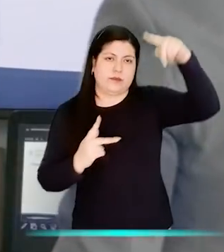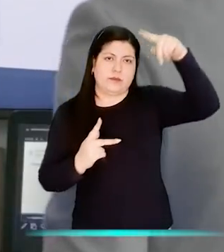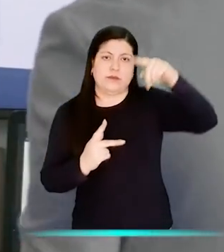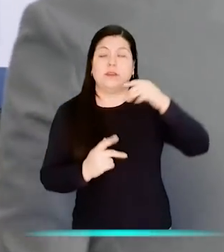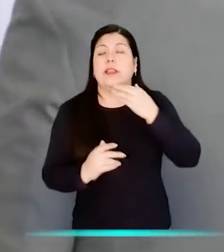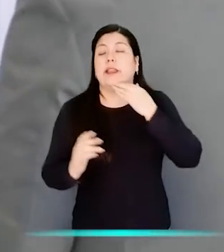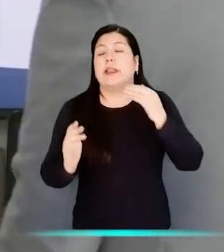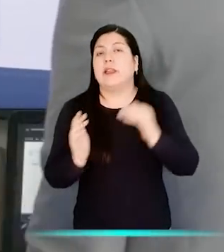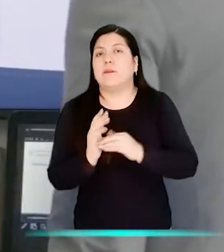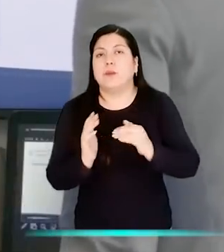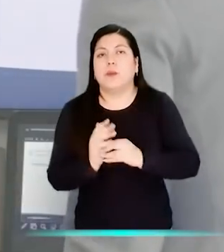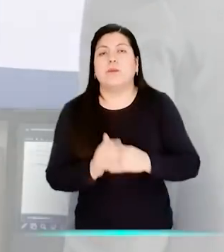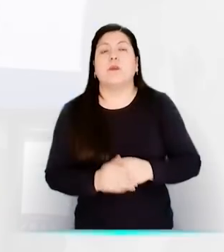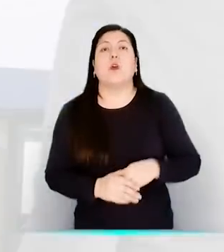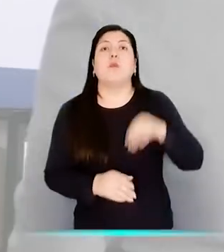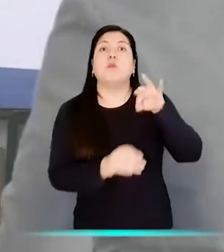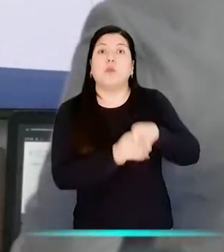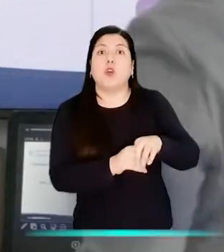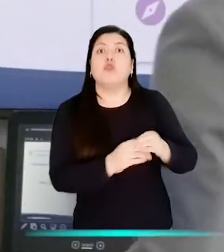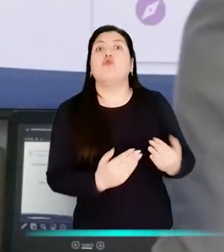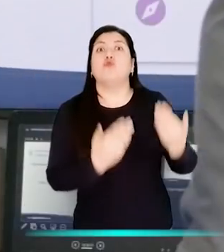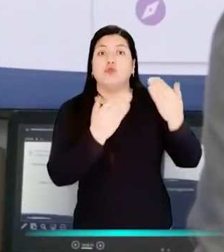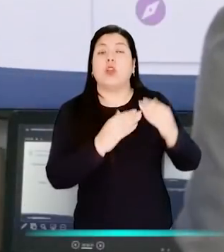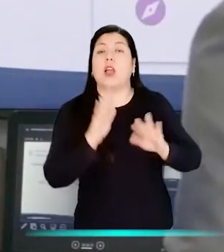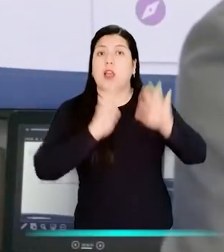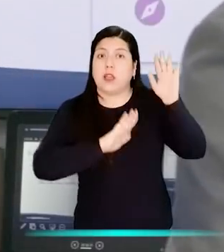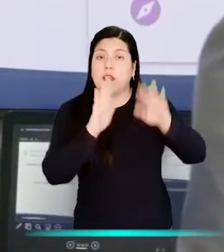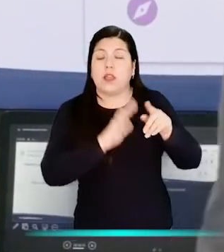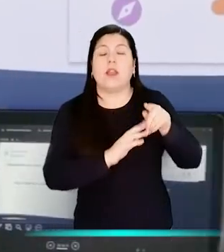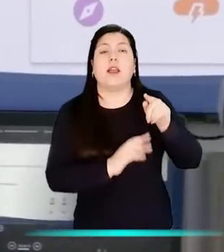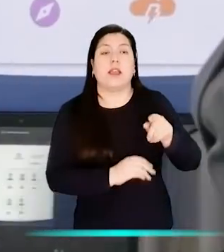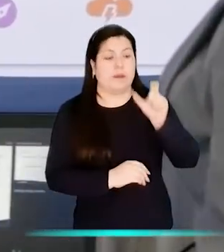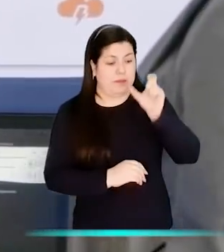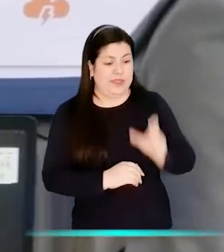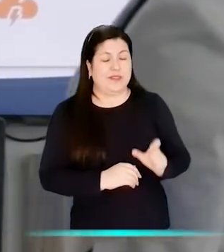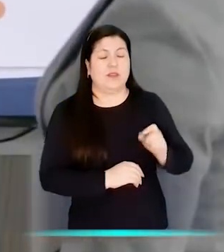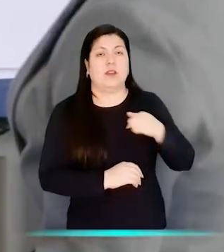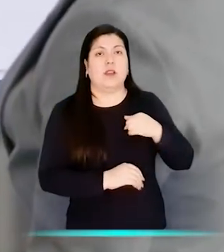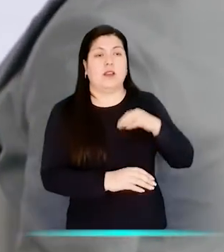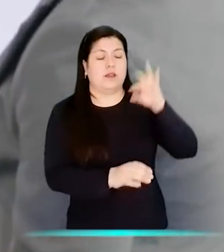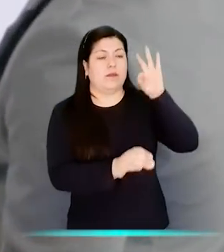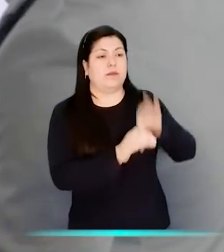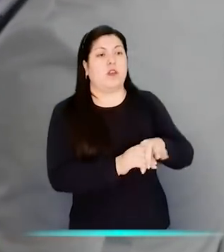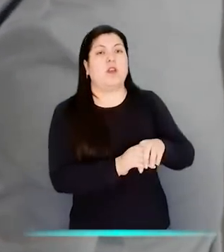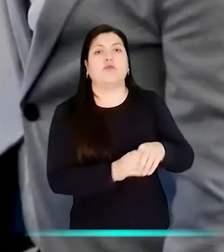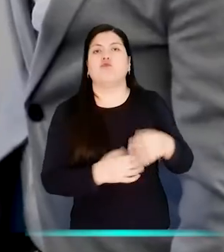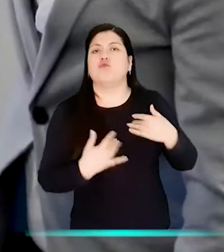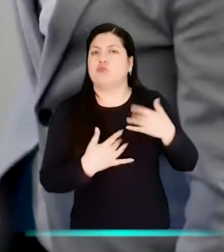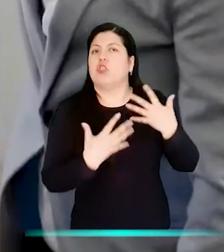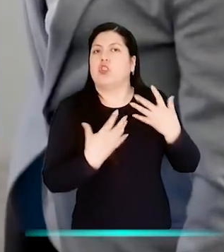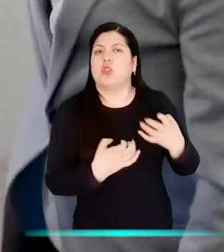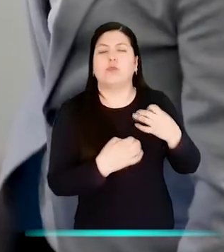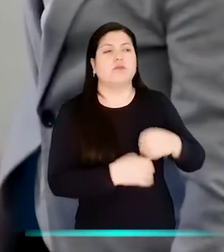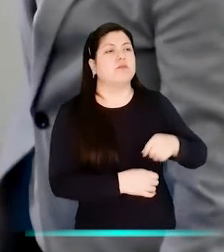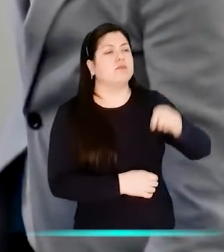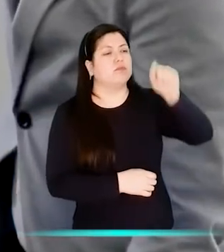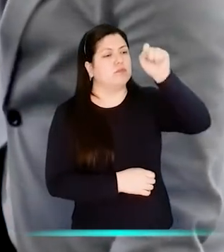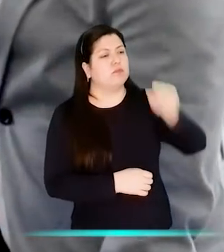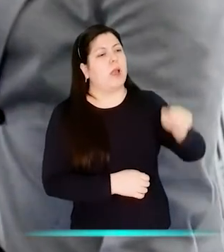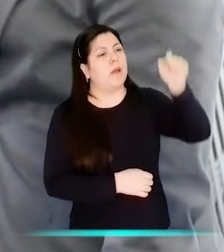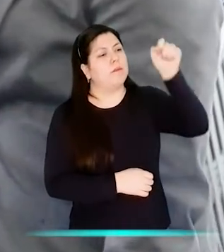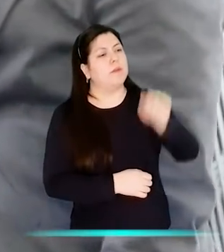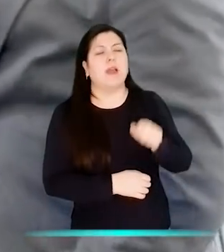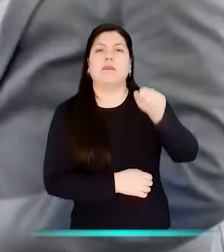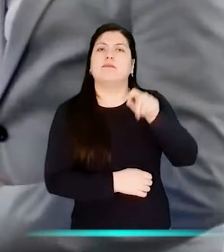más. Entonces, ejemplo de ello, ¿cuándo sería un voto válido por el candidato? Cuando directamente el elector presenta su intención,